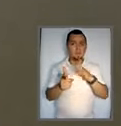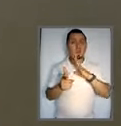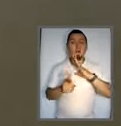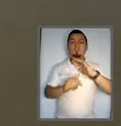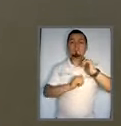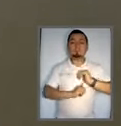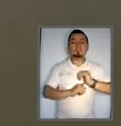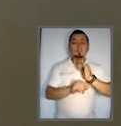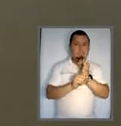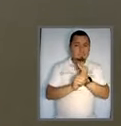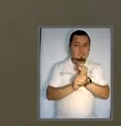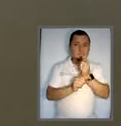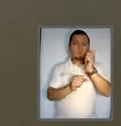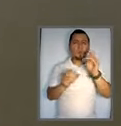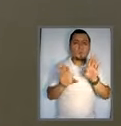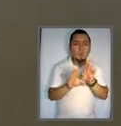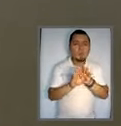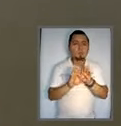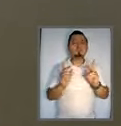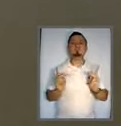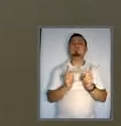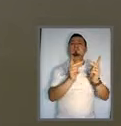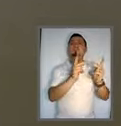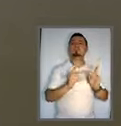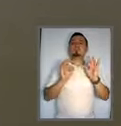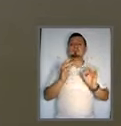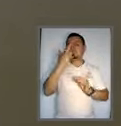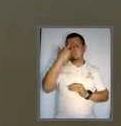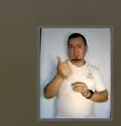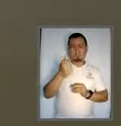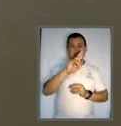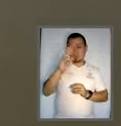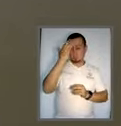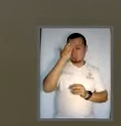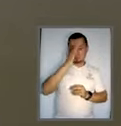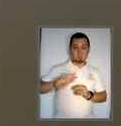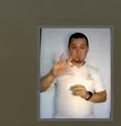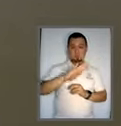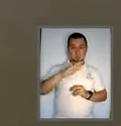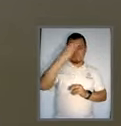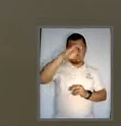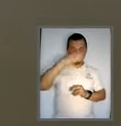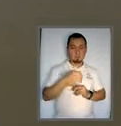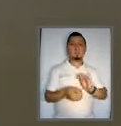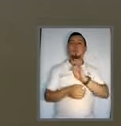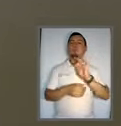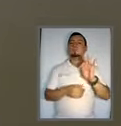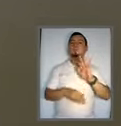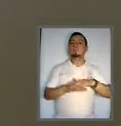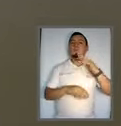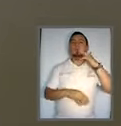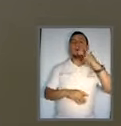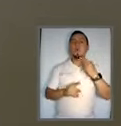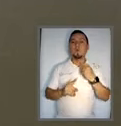líneas en donde están investigando el fenómeno y coinciden en reconocer de que la experiencia se le puede sacar mucho provecho, puede